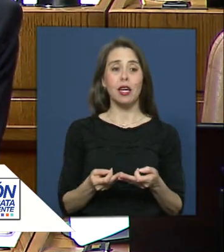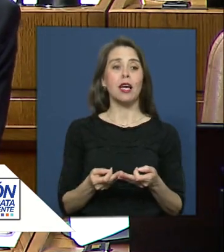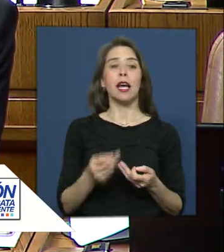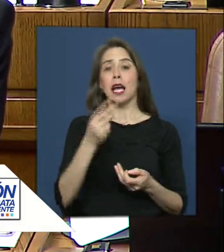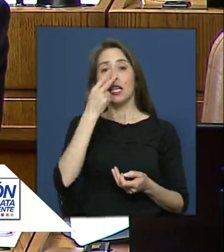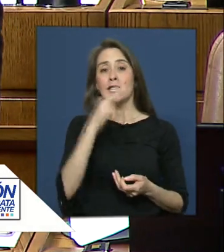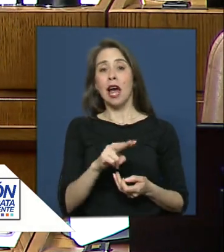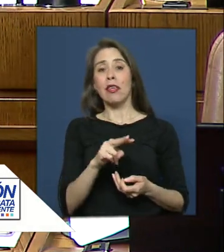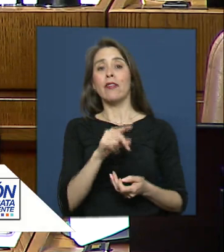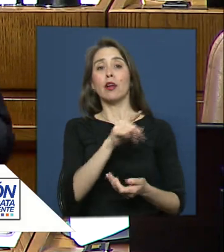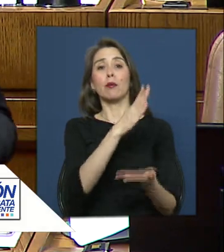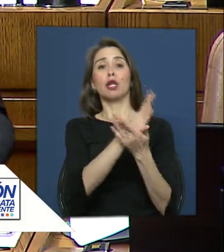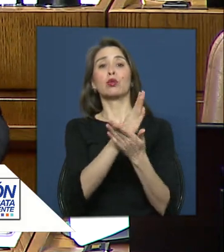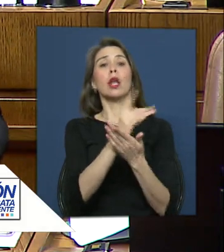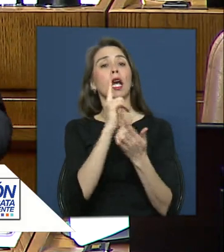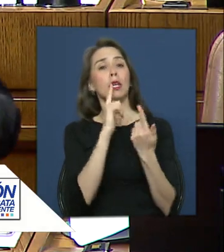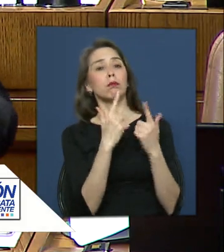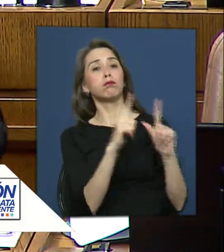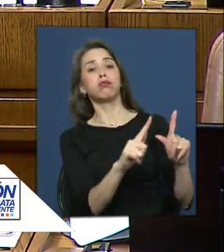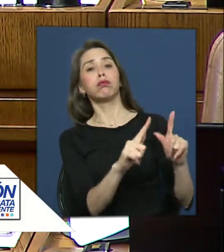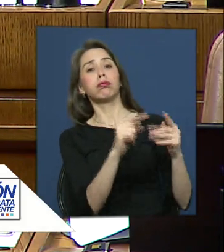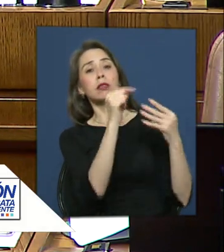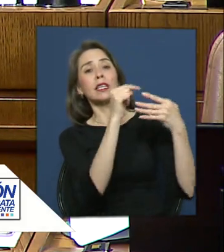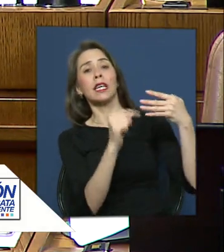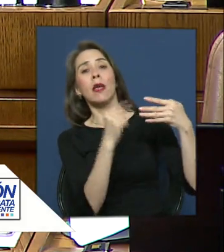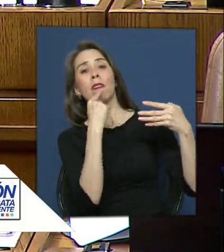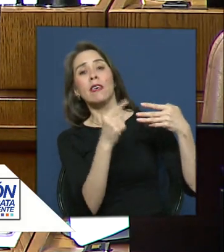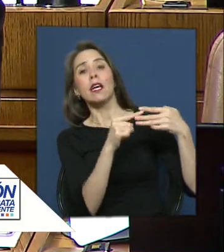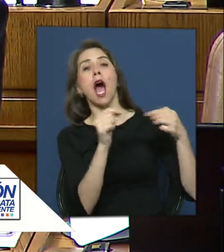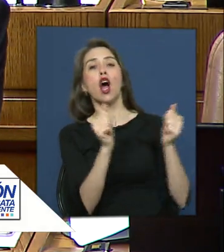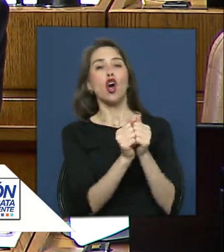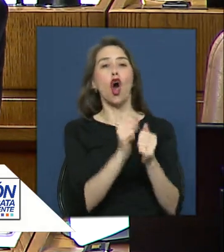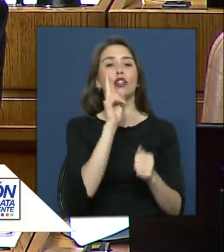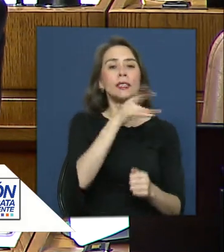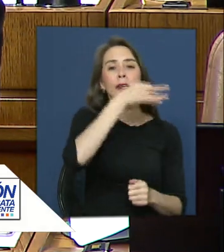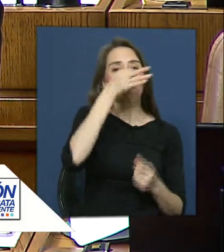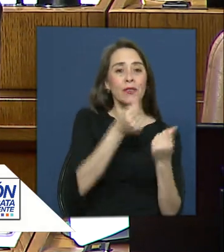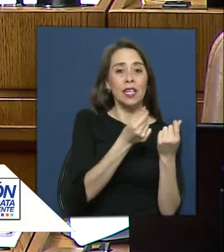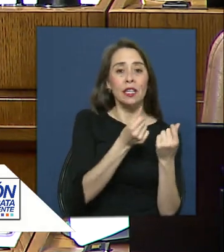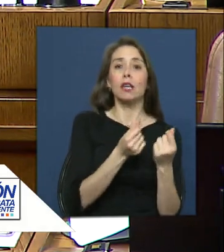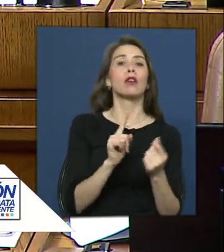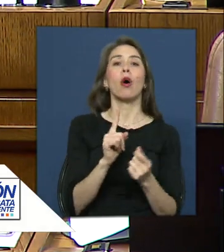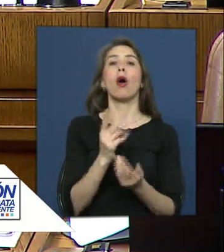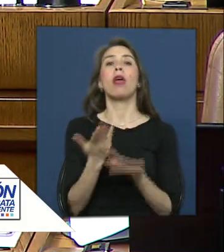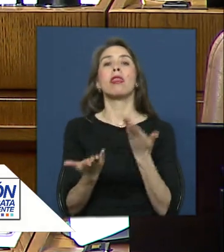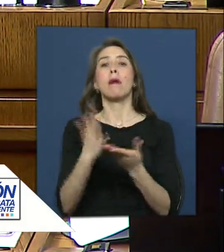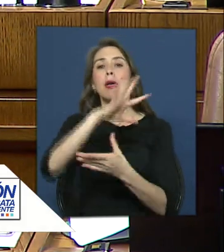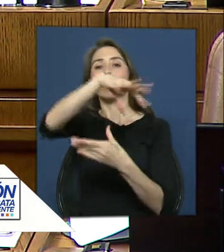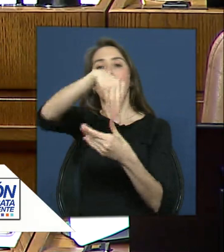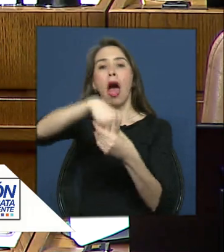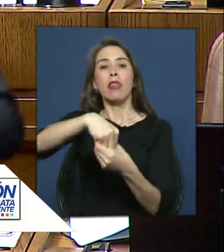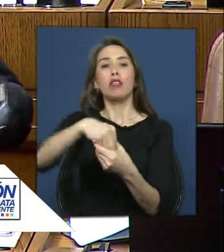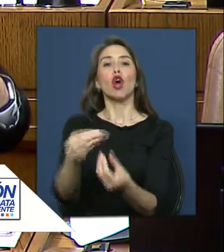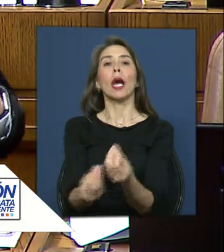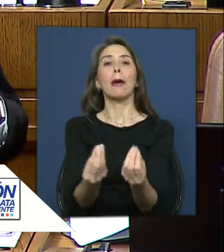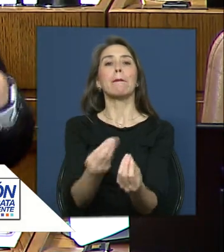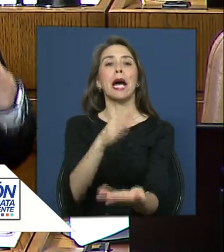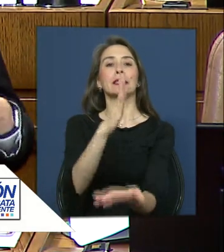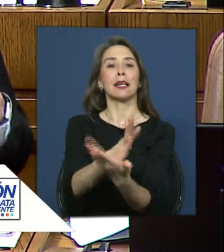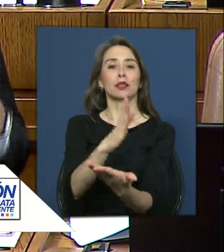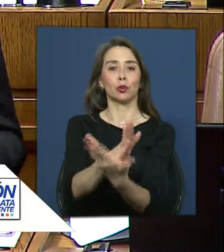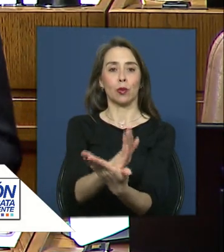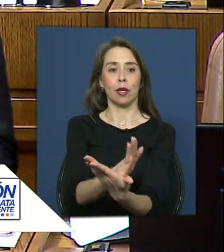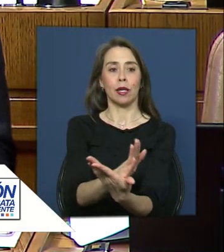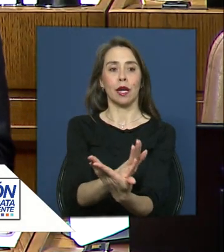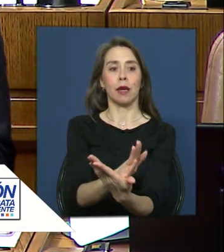constitución jurídica de la escuela el asegurar la calidad de la educación, sino que depende de lo que ocurre al interior de esa escuela. Sin embargo,